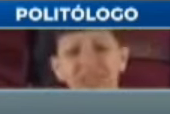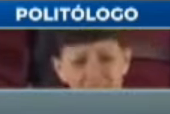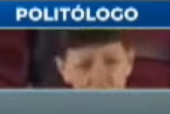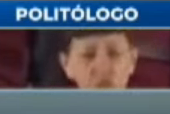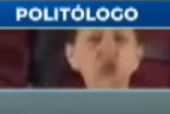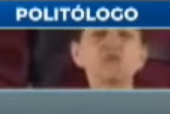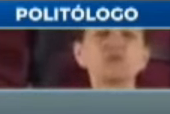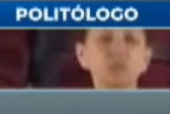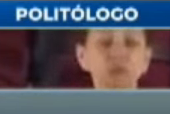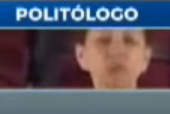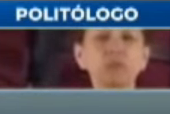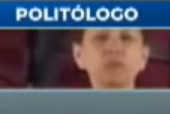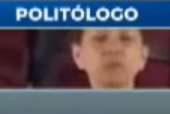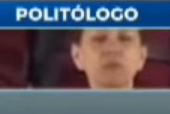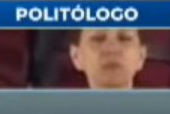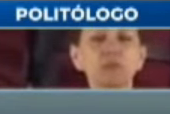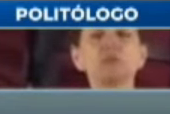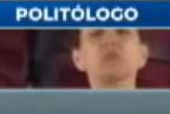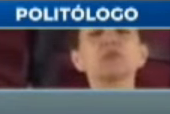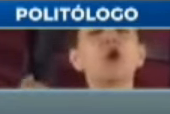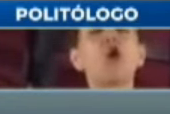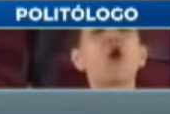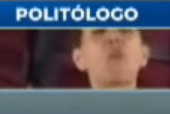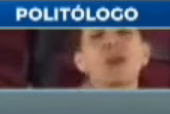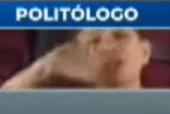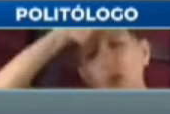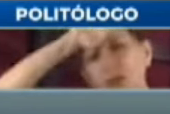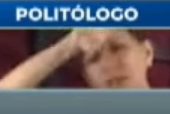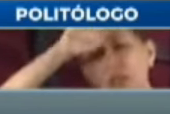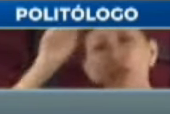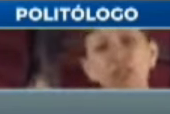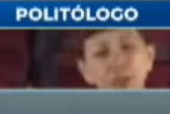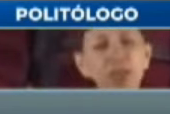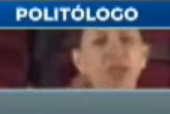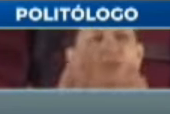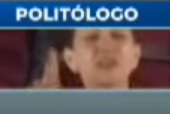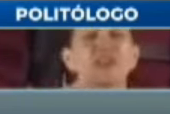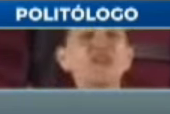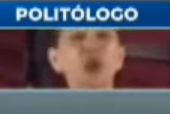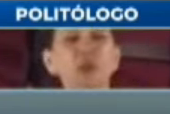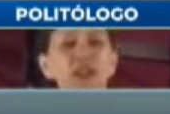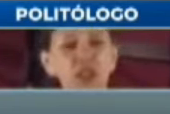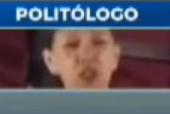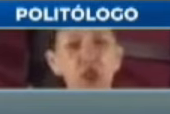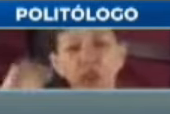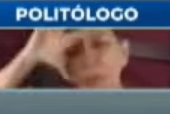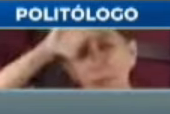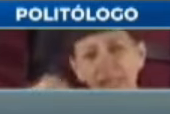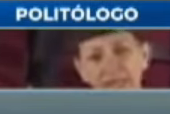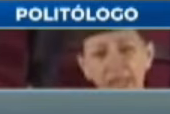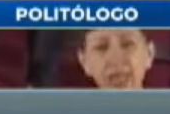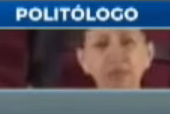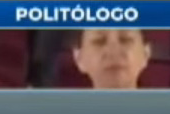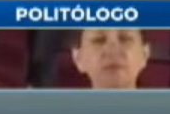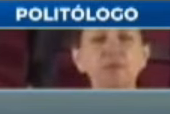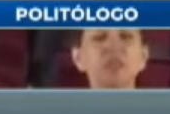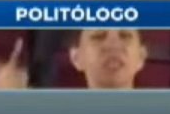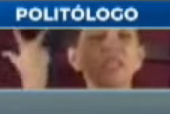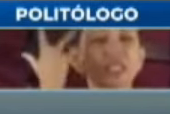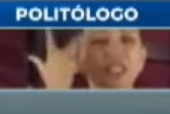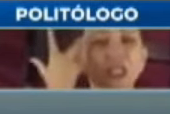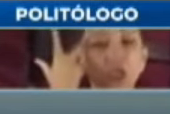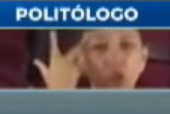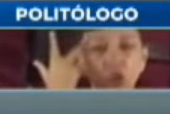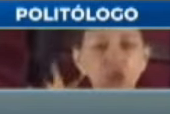la población que coincide con el rumbo del gobierno, que aprueba las medidas económicas. Incluso, para terminar